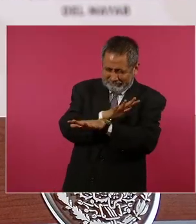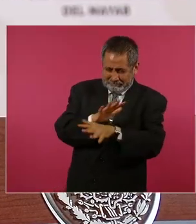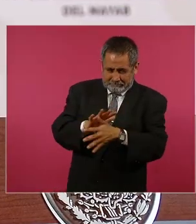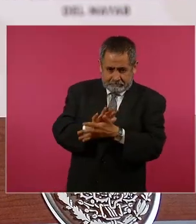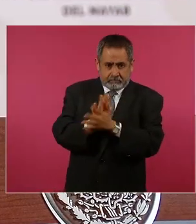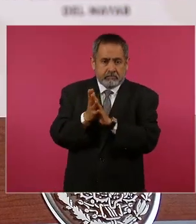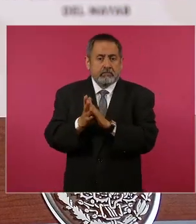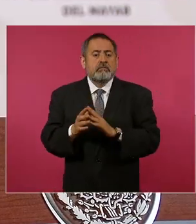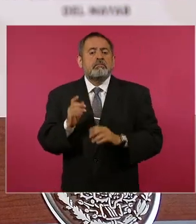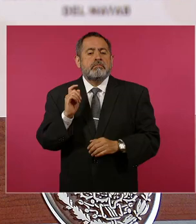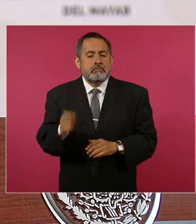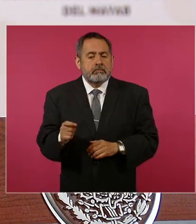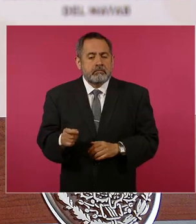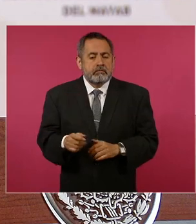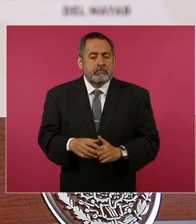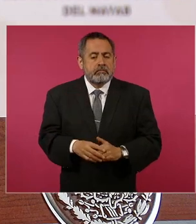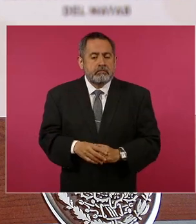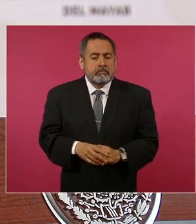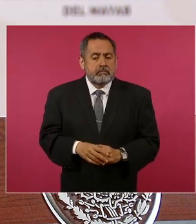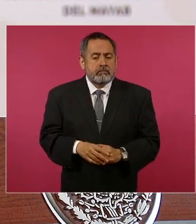fue